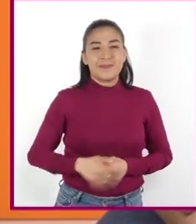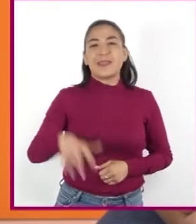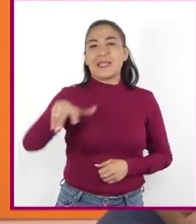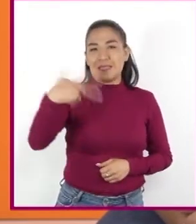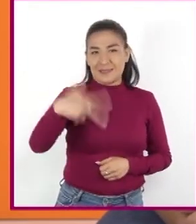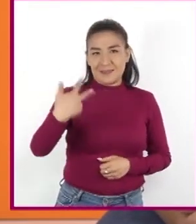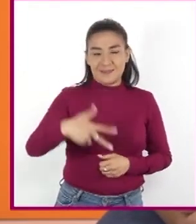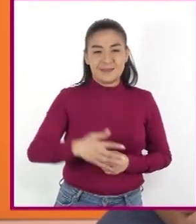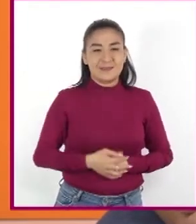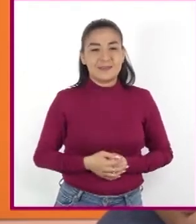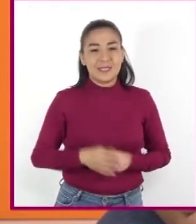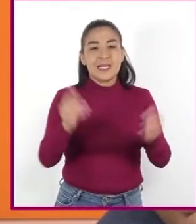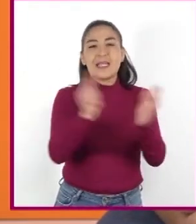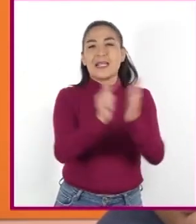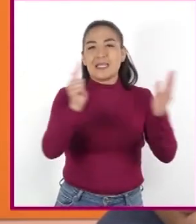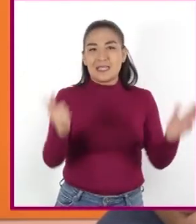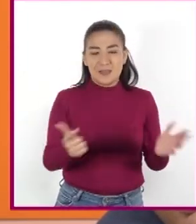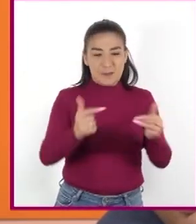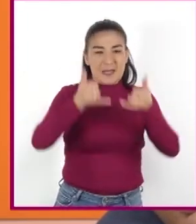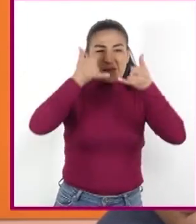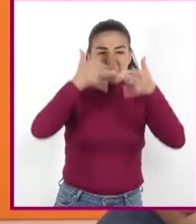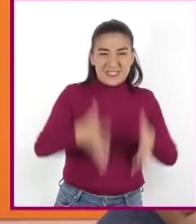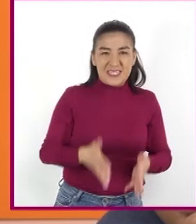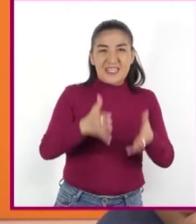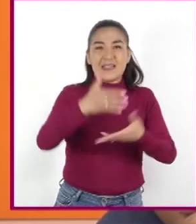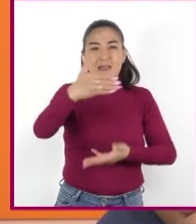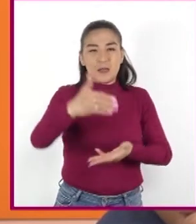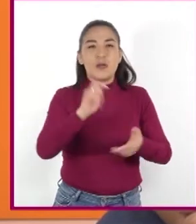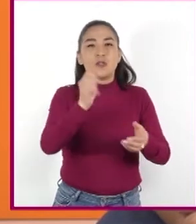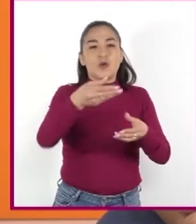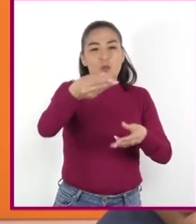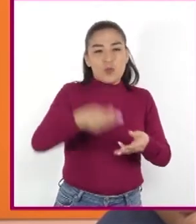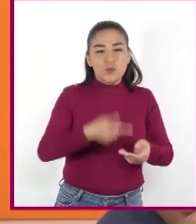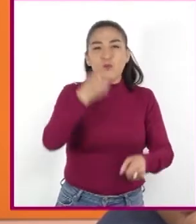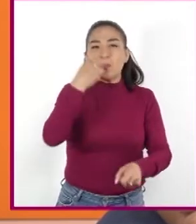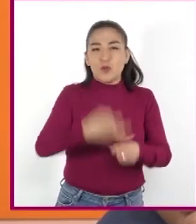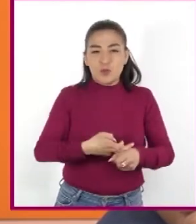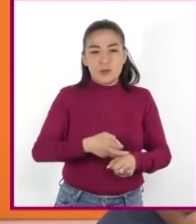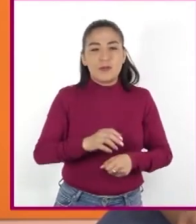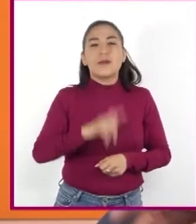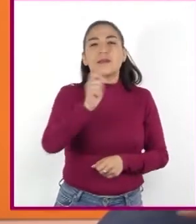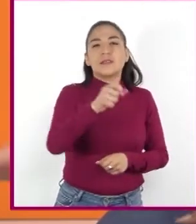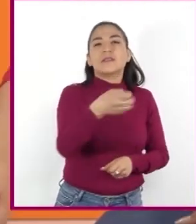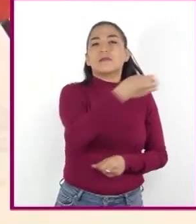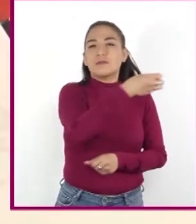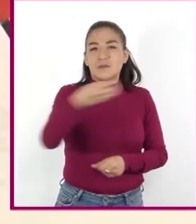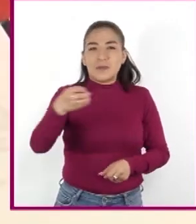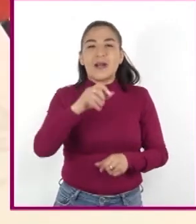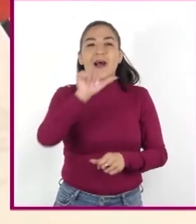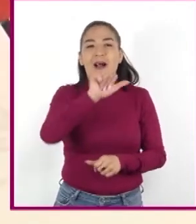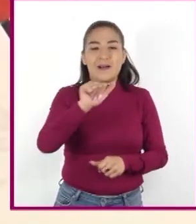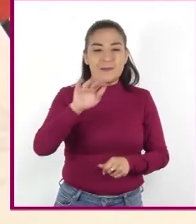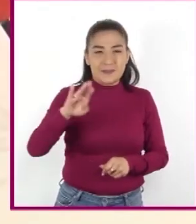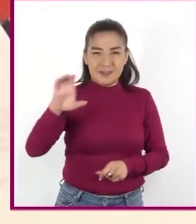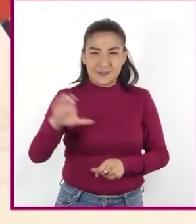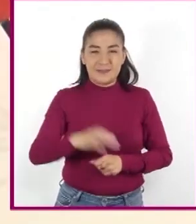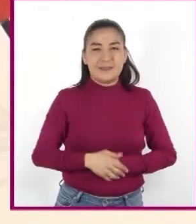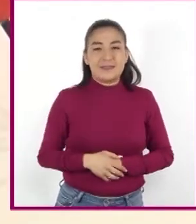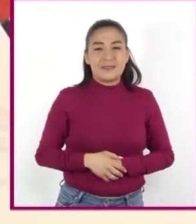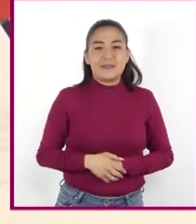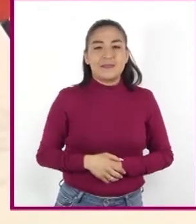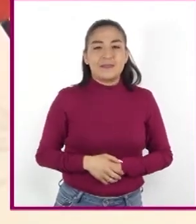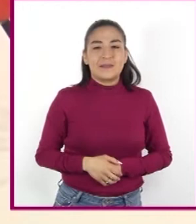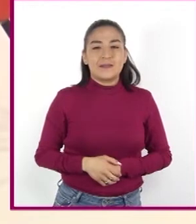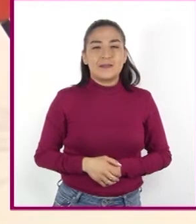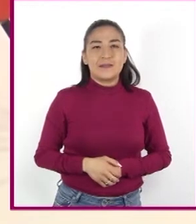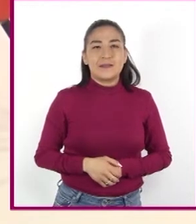13. Libro grande, pesado, con pasta dura. Está ordenado alfabéticamente. Maestra